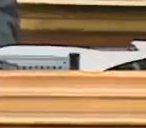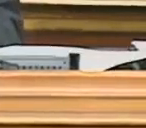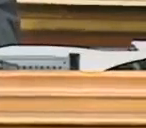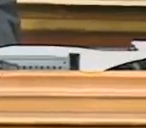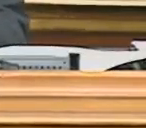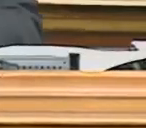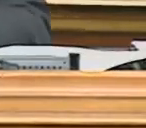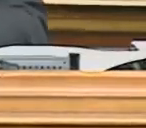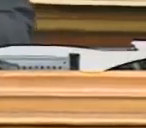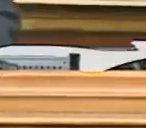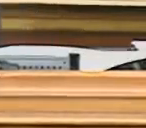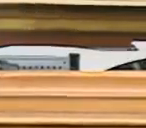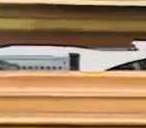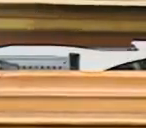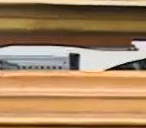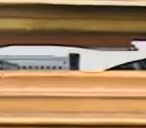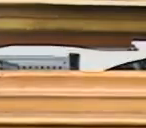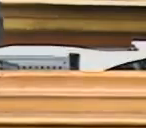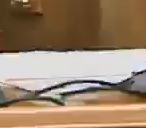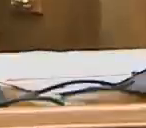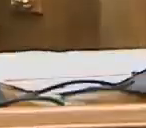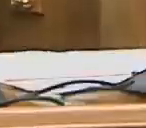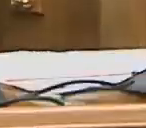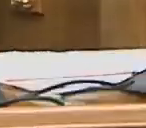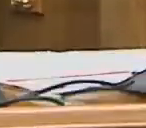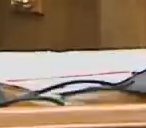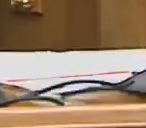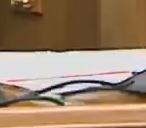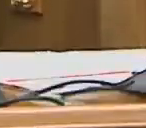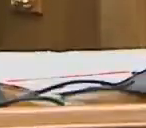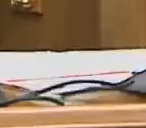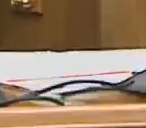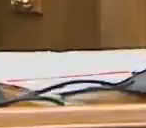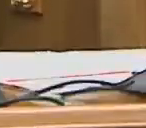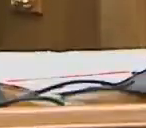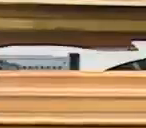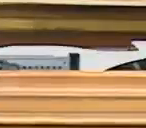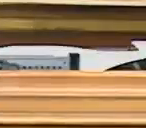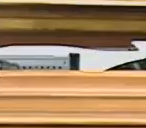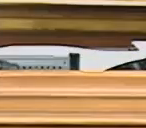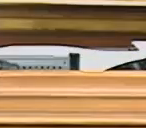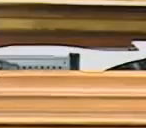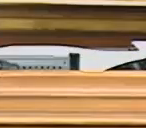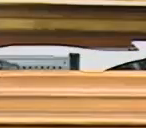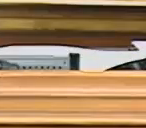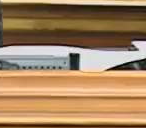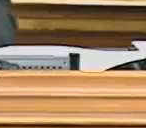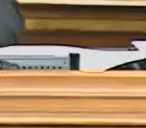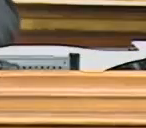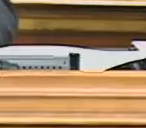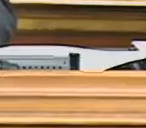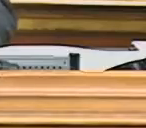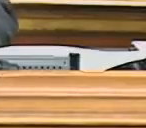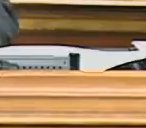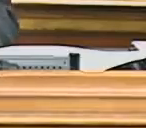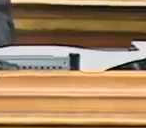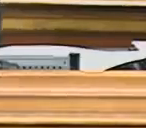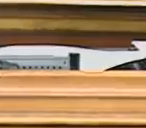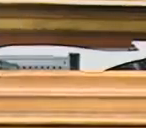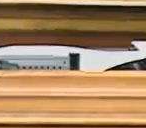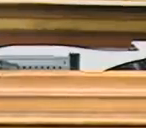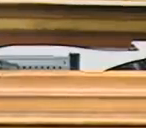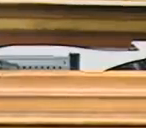secretaria, sírvase a informar si hay quórum. Hay quórum, ciudadano presidente. Se abre la sesión. Ciudadana